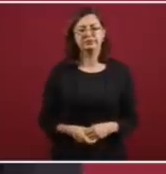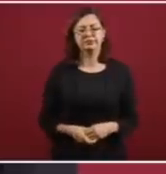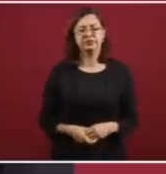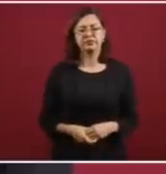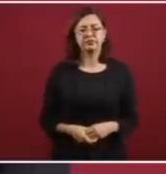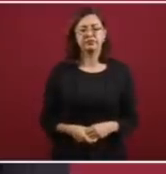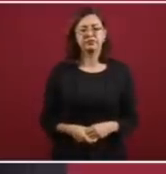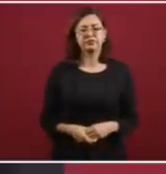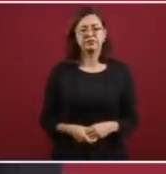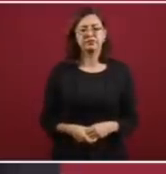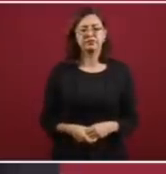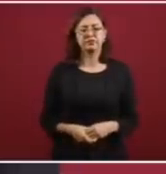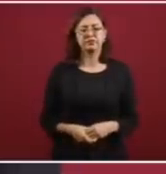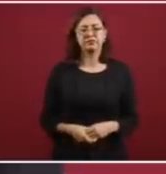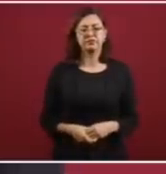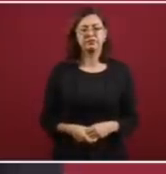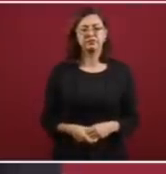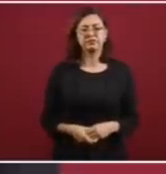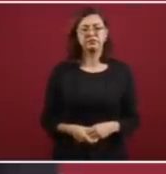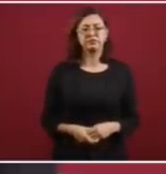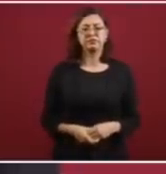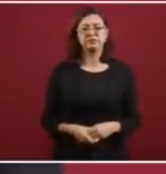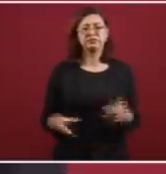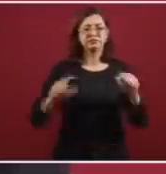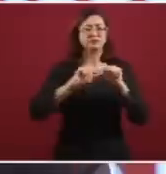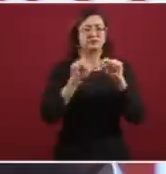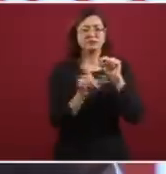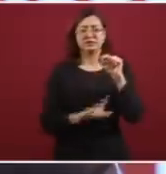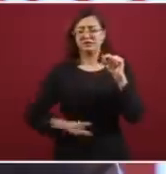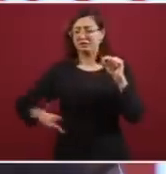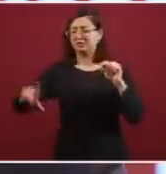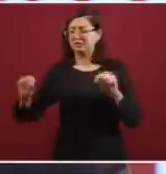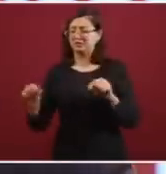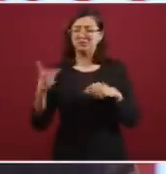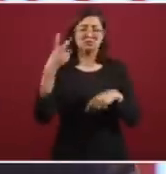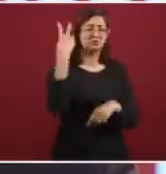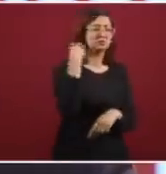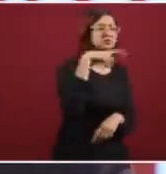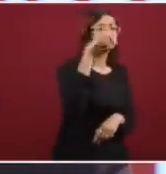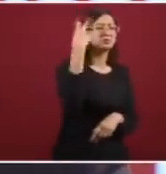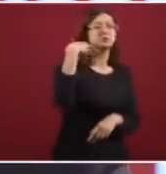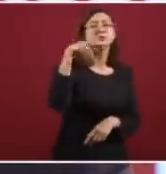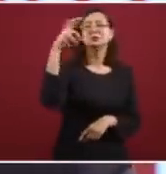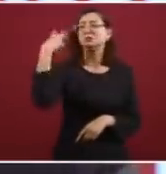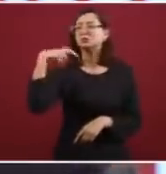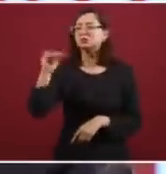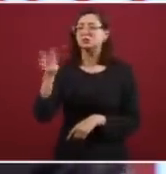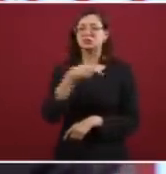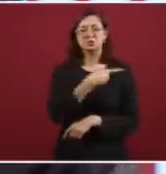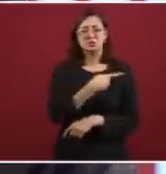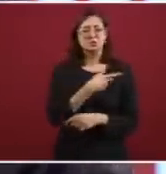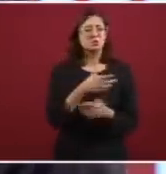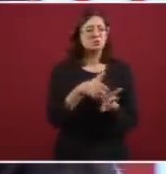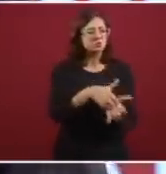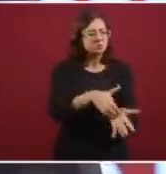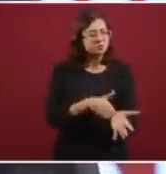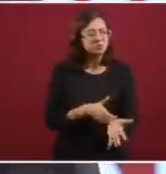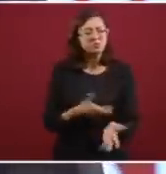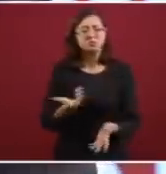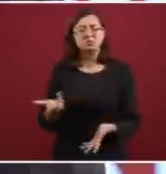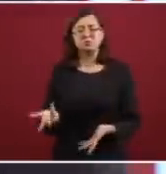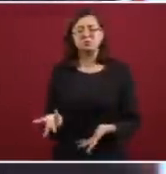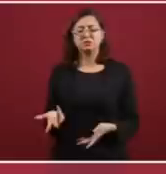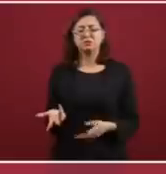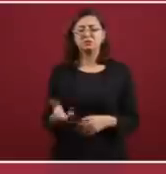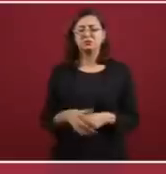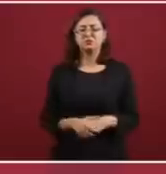el poder recorrer el país de esa manera y